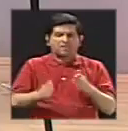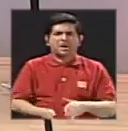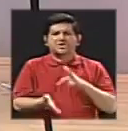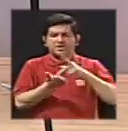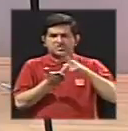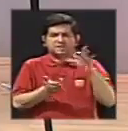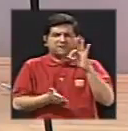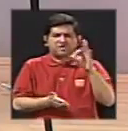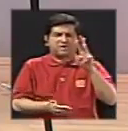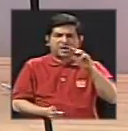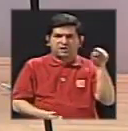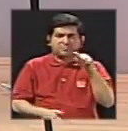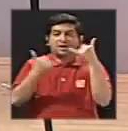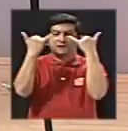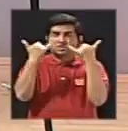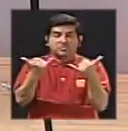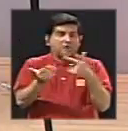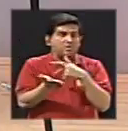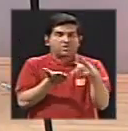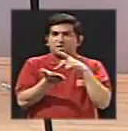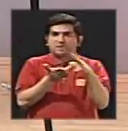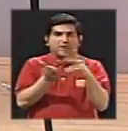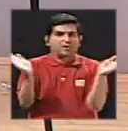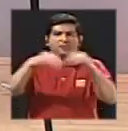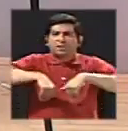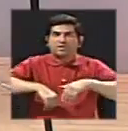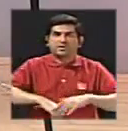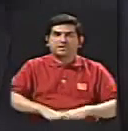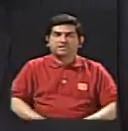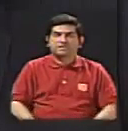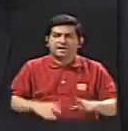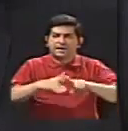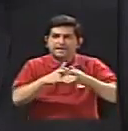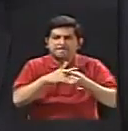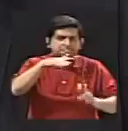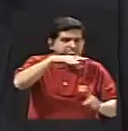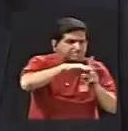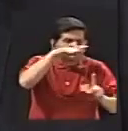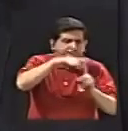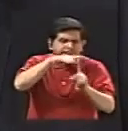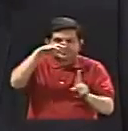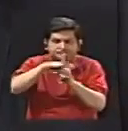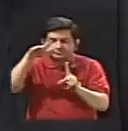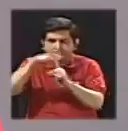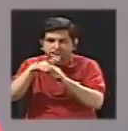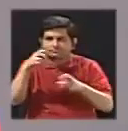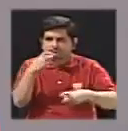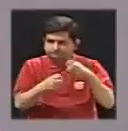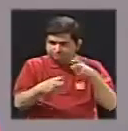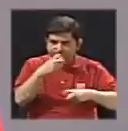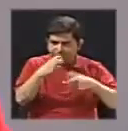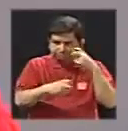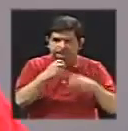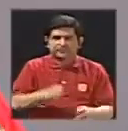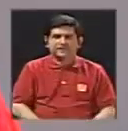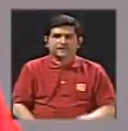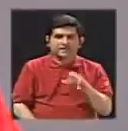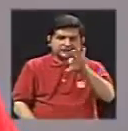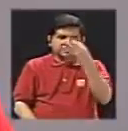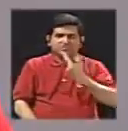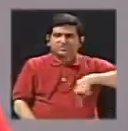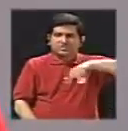pagado en febrero y marzo y ahora no les aparecía salario. Y empiezan a salir todos estos problemas, ¿verdad? Y así es como nos